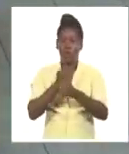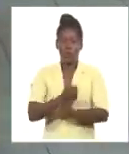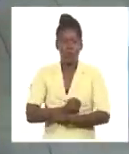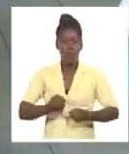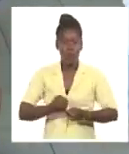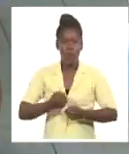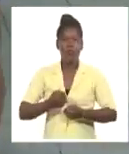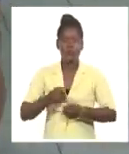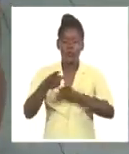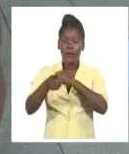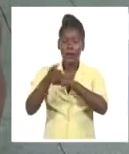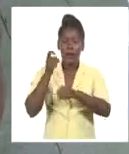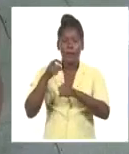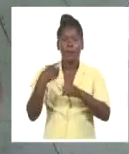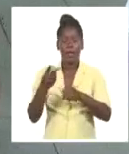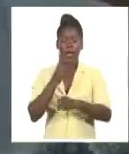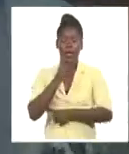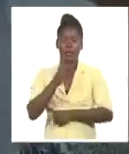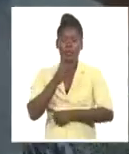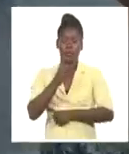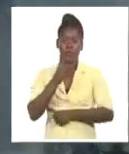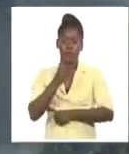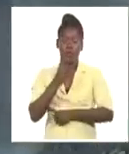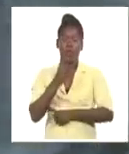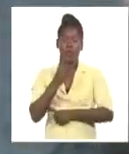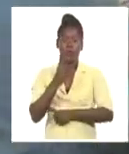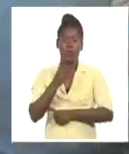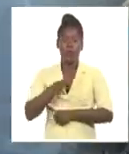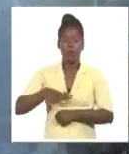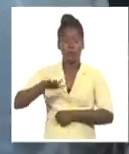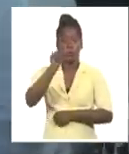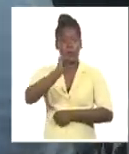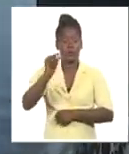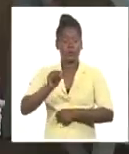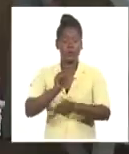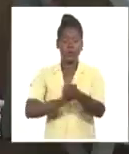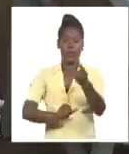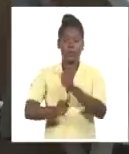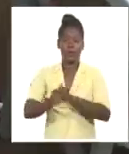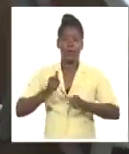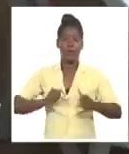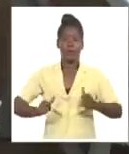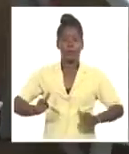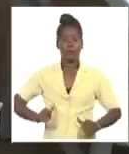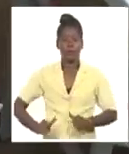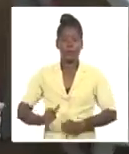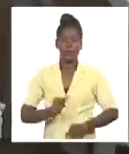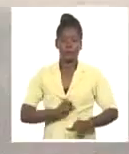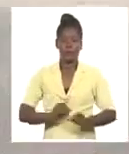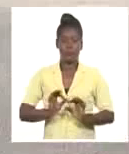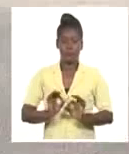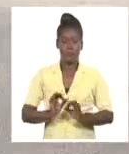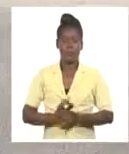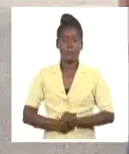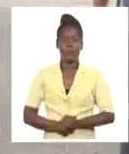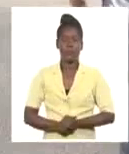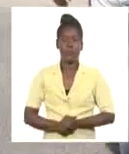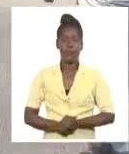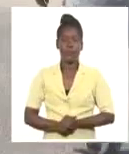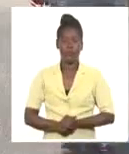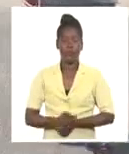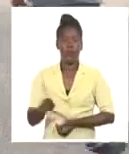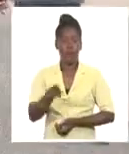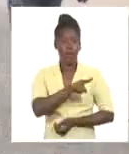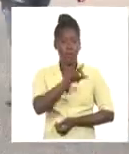muchísima rapidez para ofrecerle los primeros auxilios a todos los pacientes. En medio del trabajo que realizan